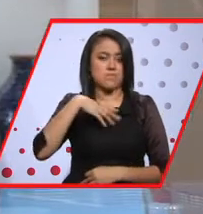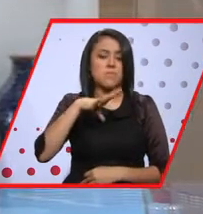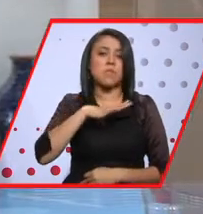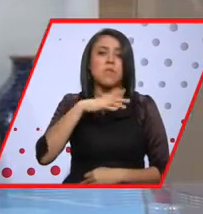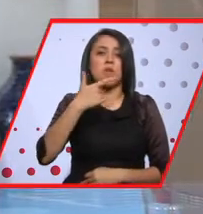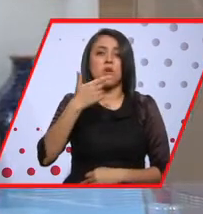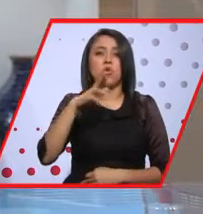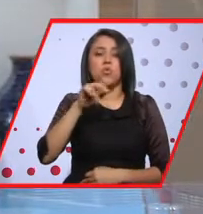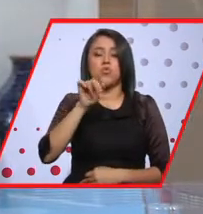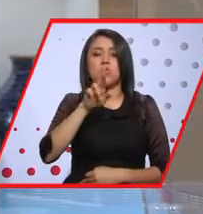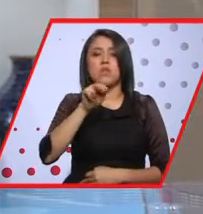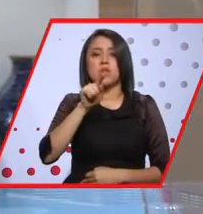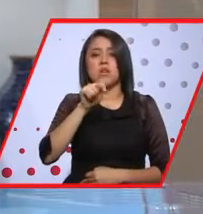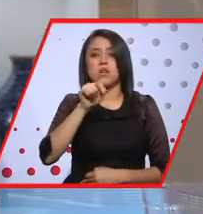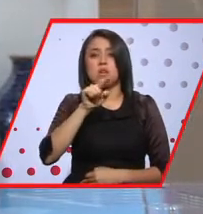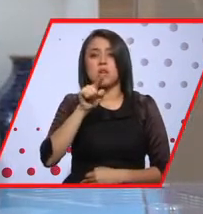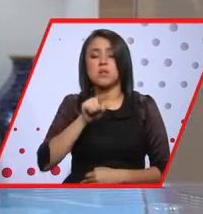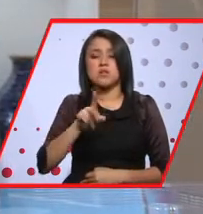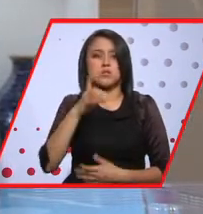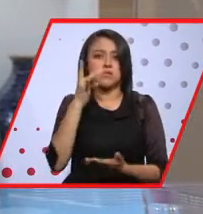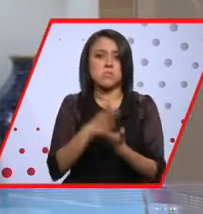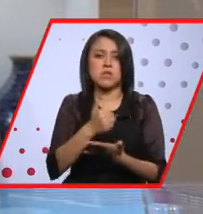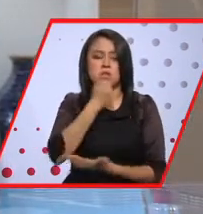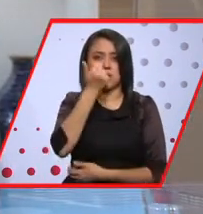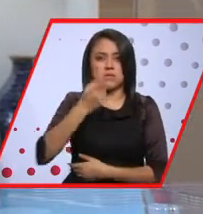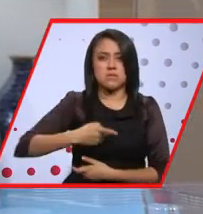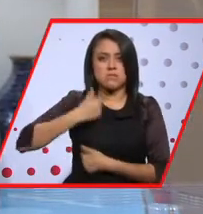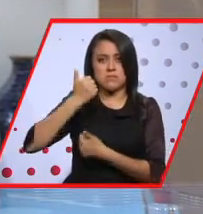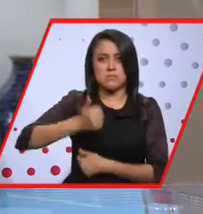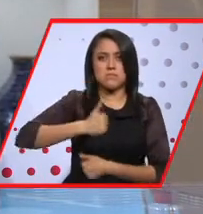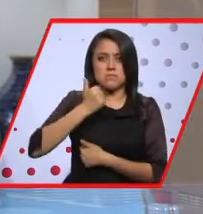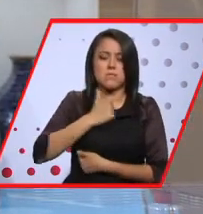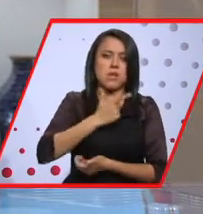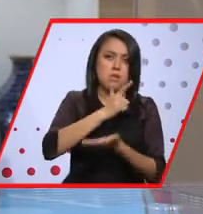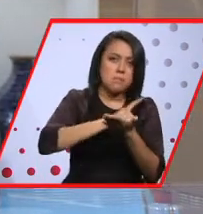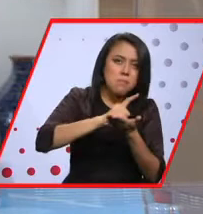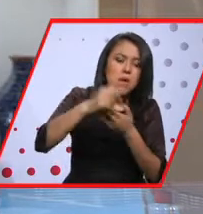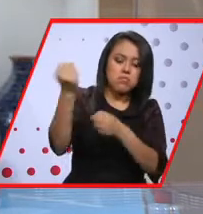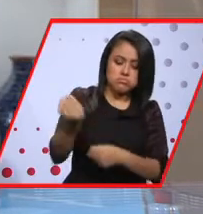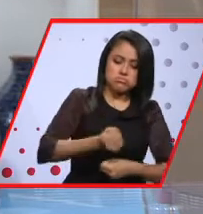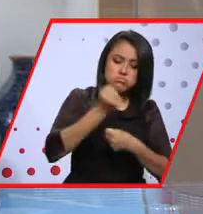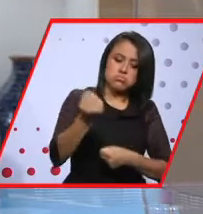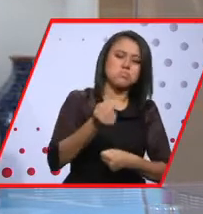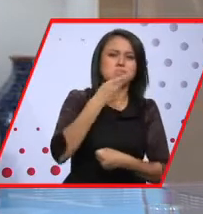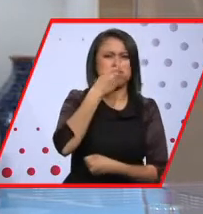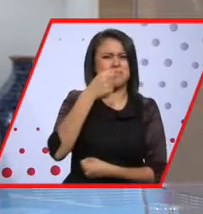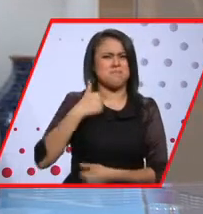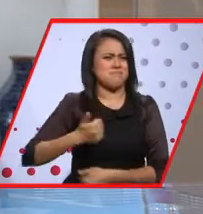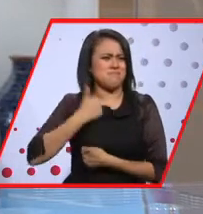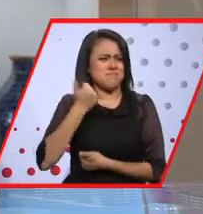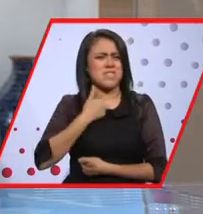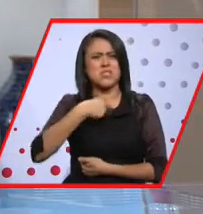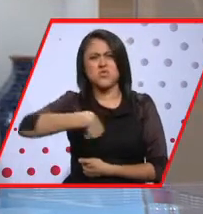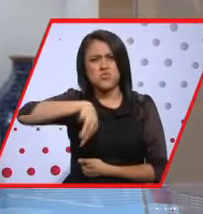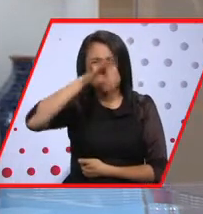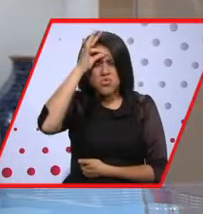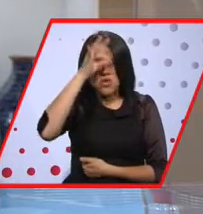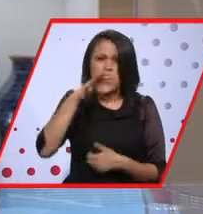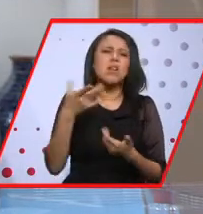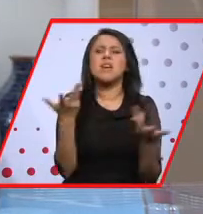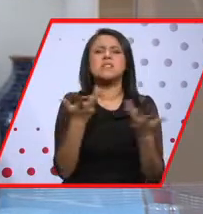que dice que lo único que se compromete ante las autoridades es a barrer, piensa que la autoridad es estúpida y que no va a hacer